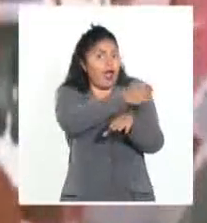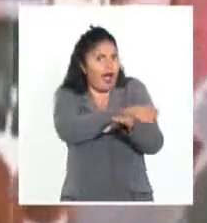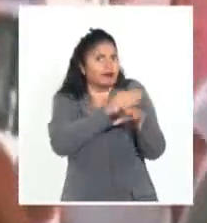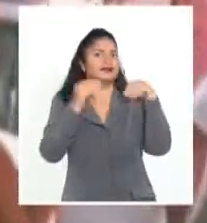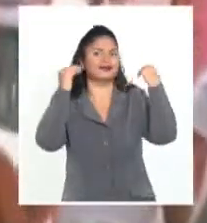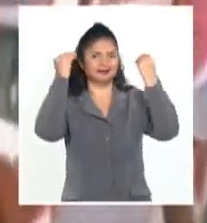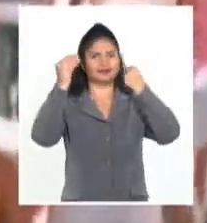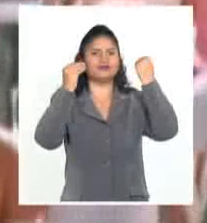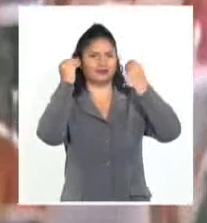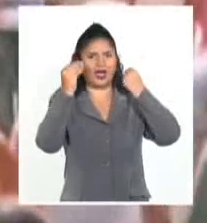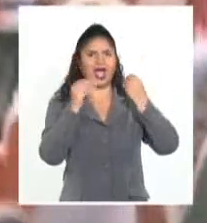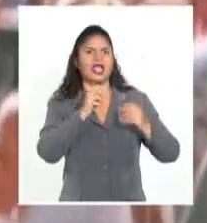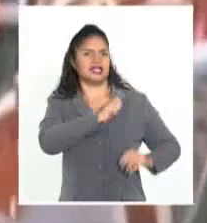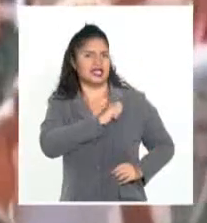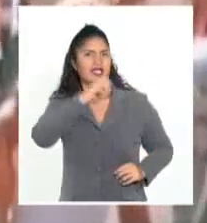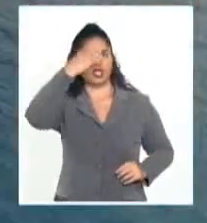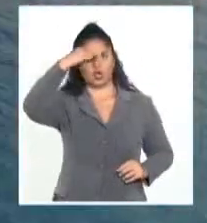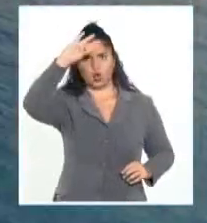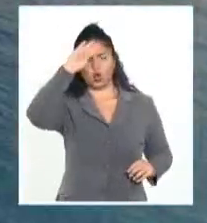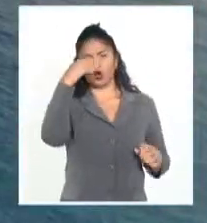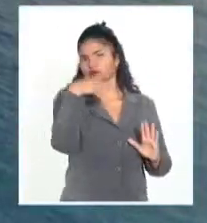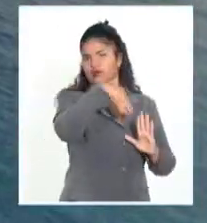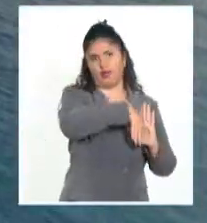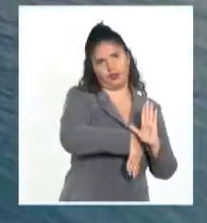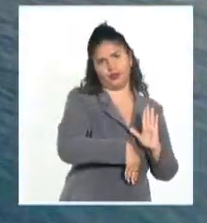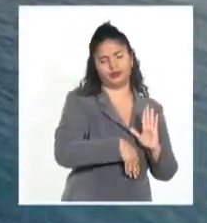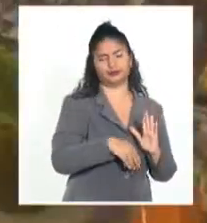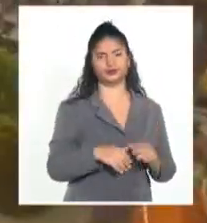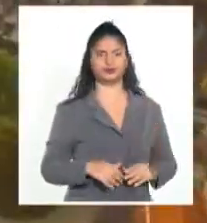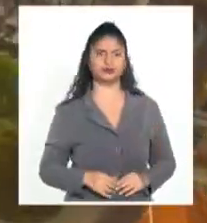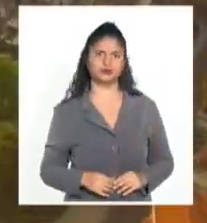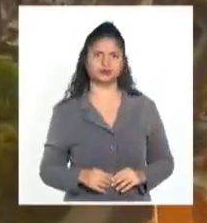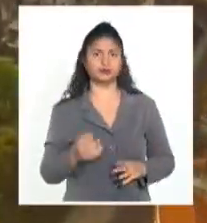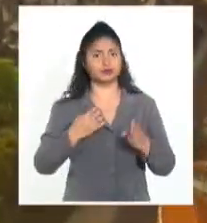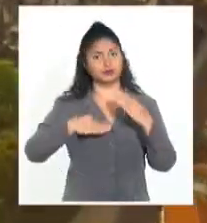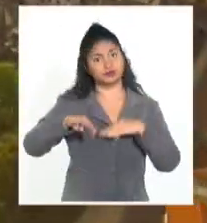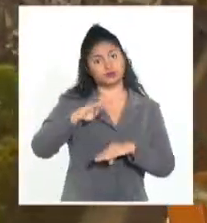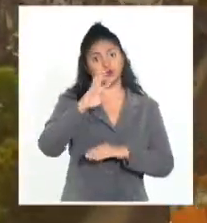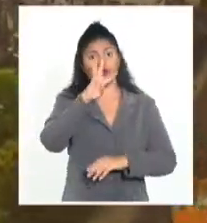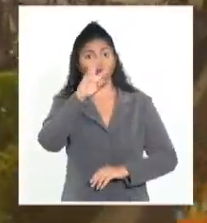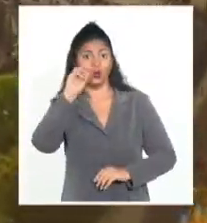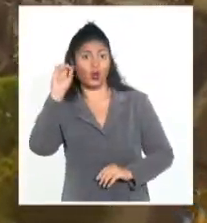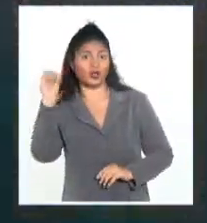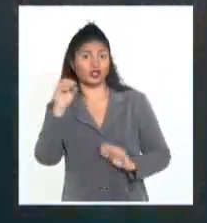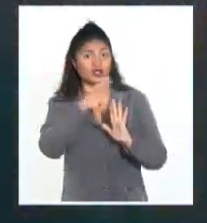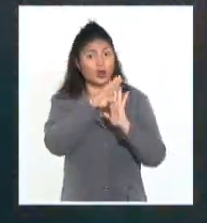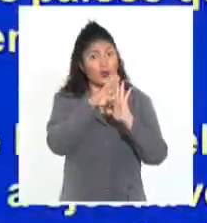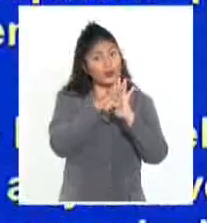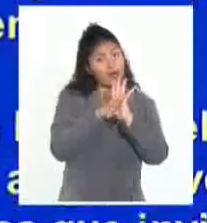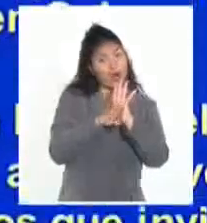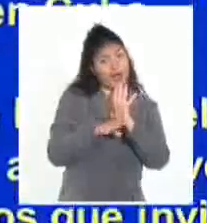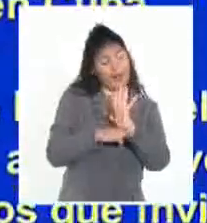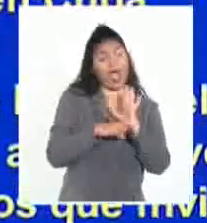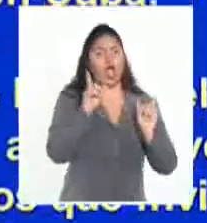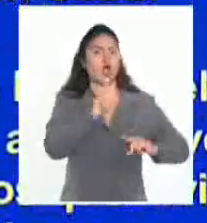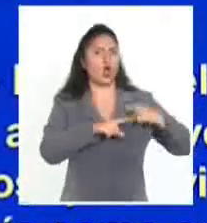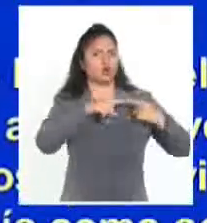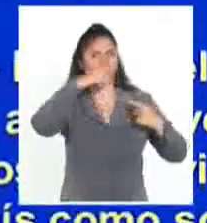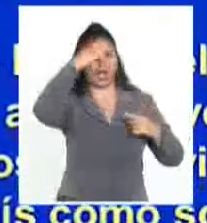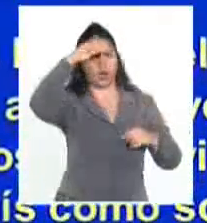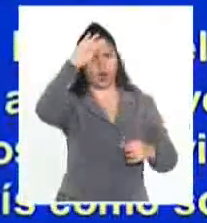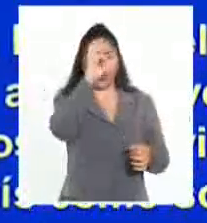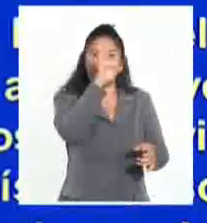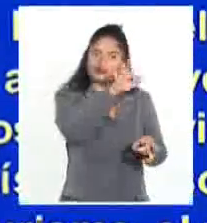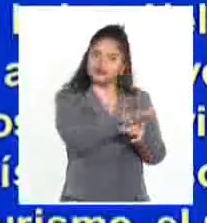objetivos y tareas en el terreno, en correspondencia con más de 400 programas millonarios ejecutados contra Cuba desde el año